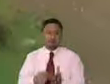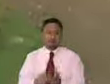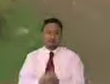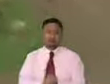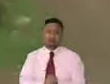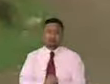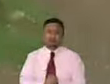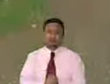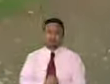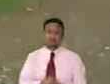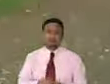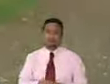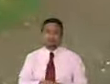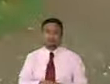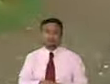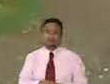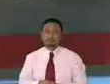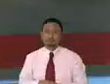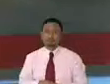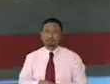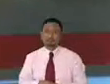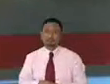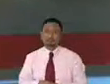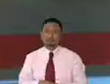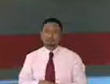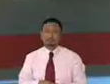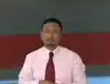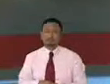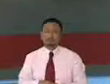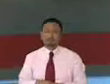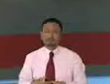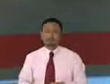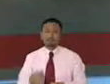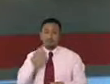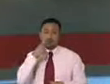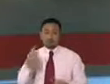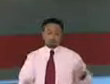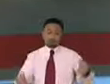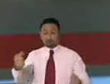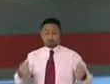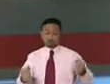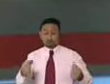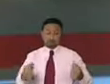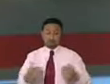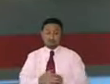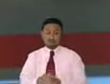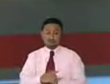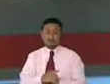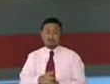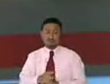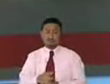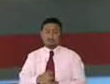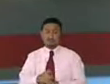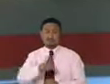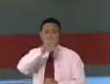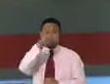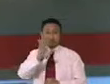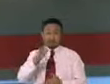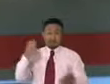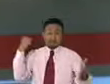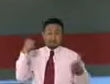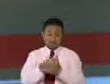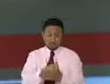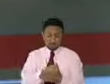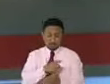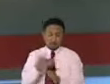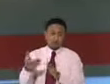Cuenca, Francisco Ramírez. El conductor de un camión murió tras chocar contra la parte posterior de una volqueta. El accidente ocurrió